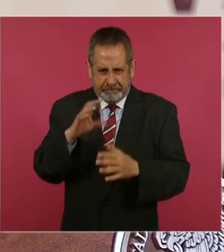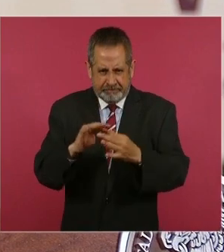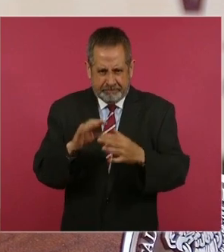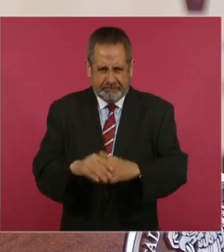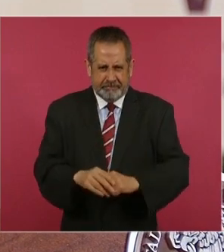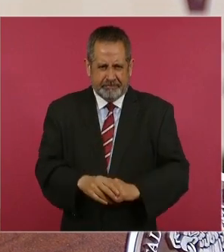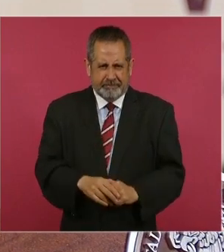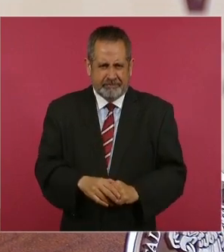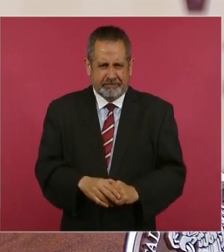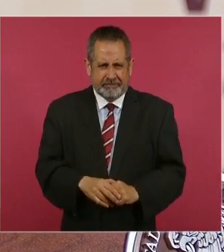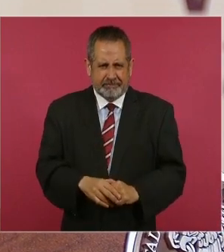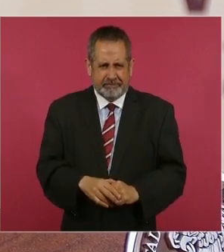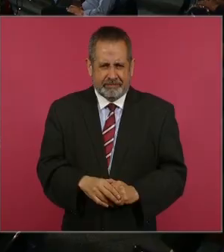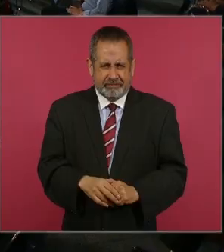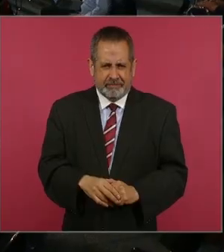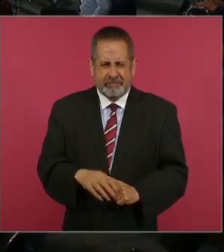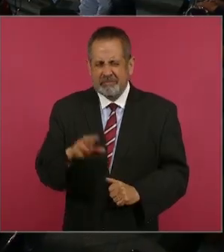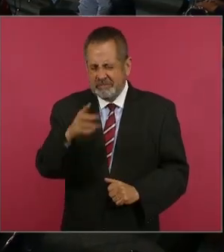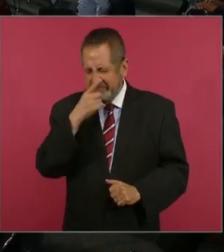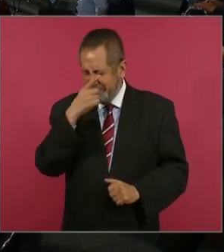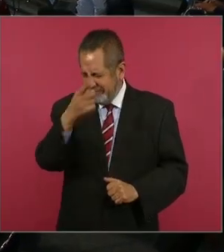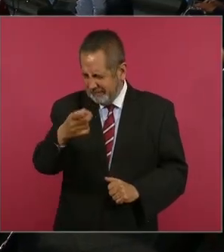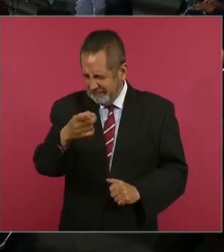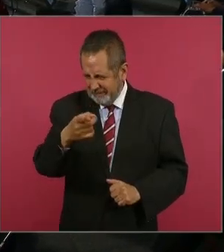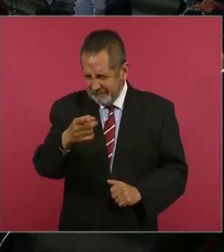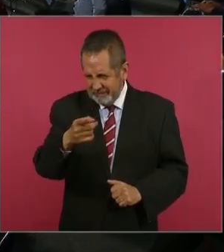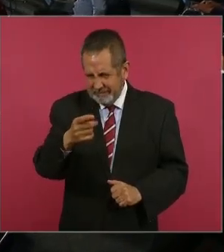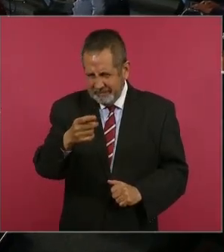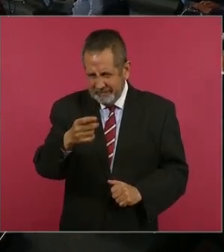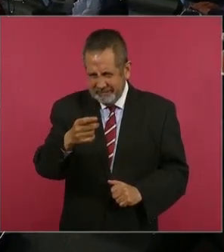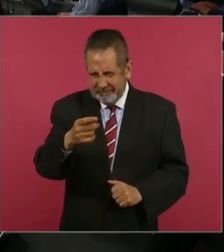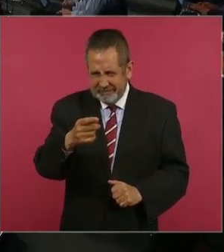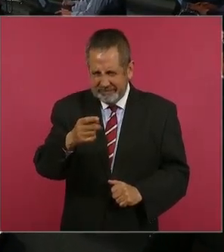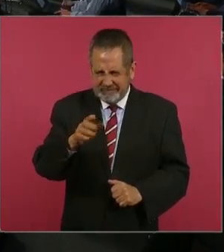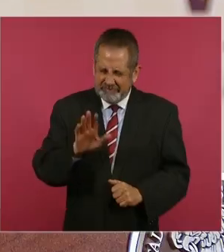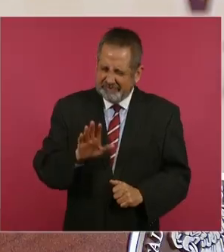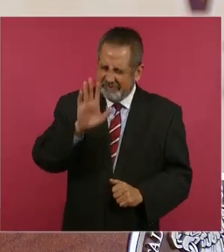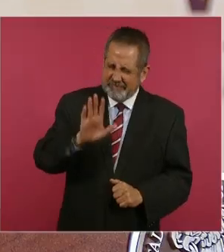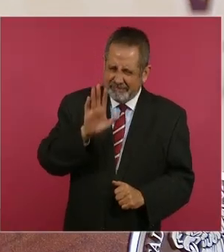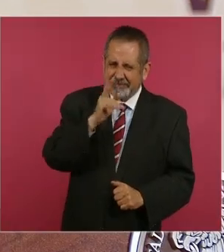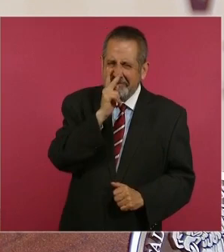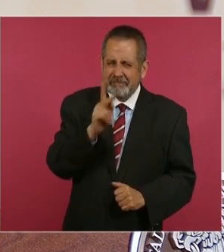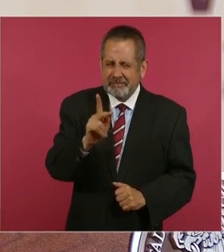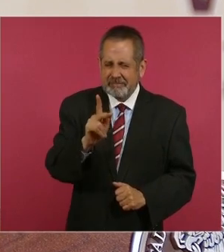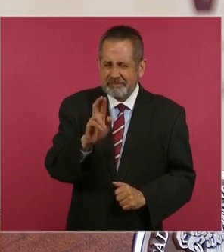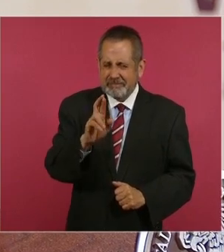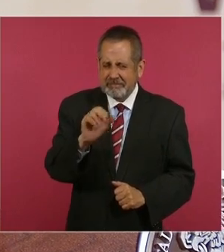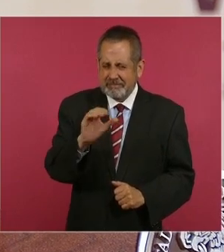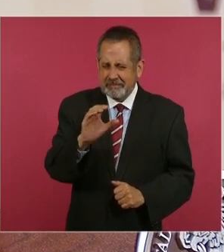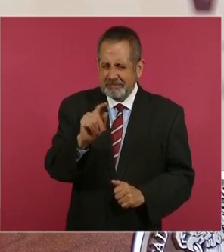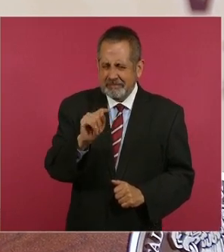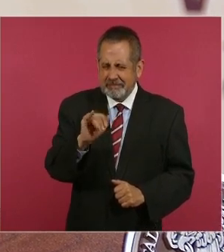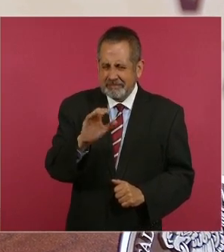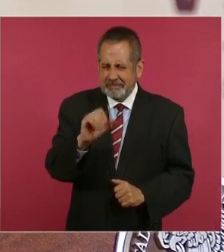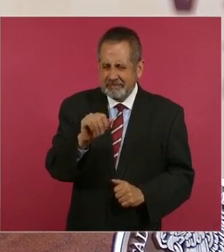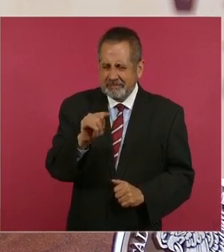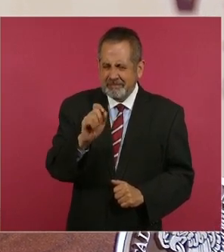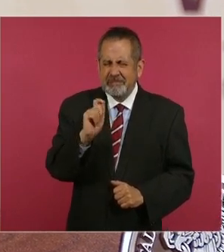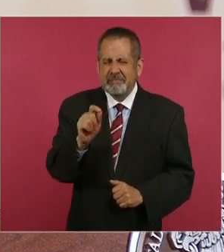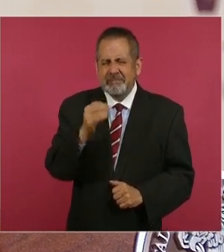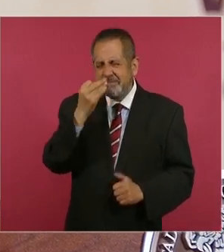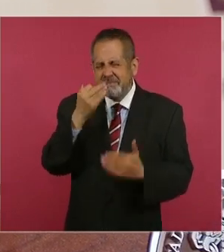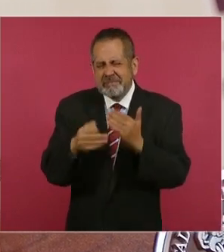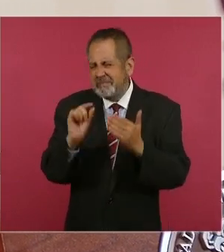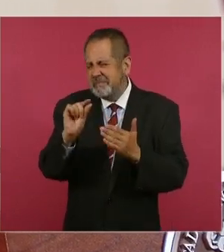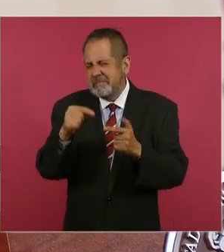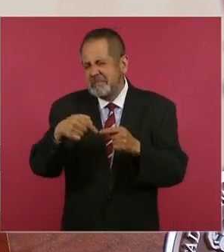Bueno vamos a dejarlo para dijimos prácticamente pero realmente no lo hace